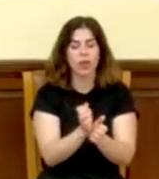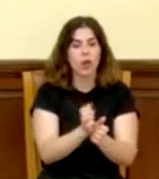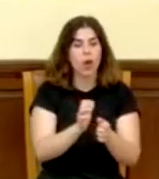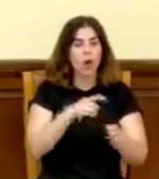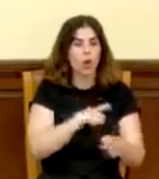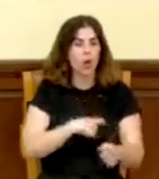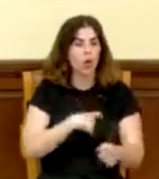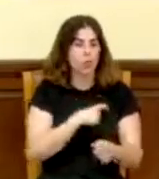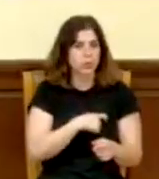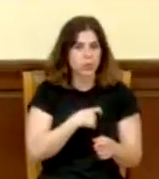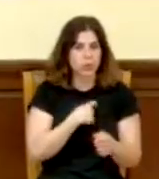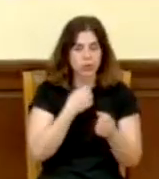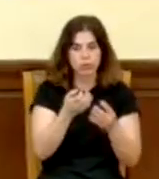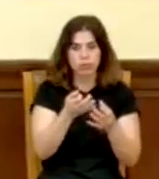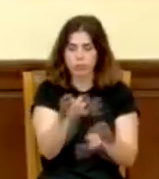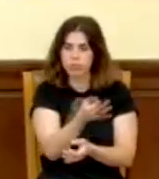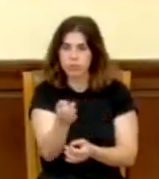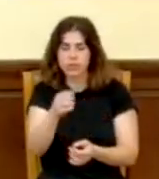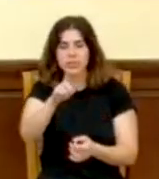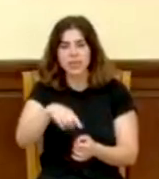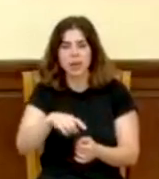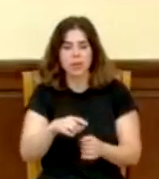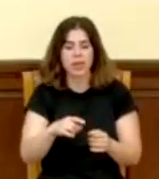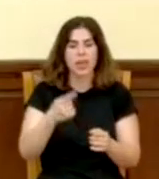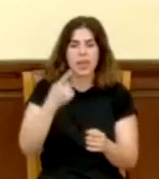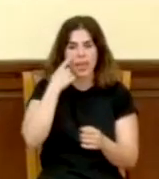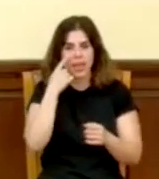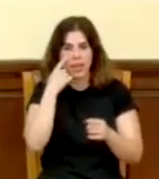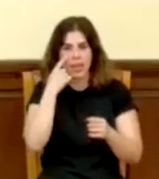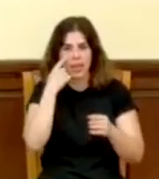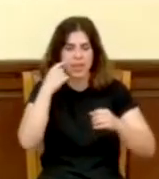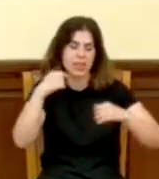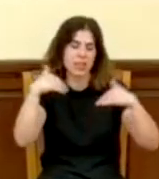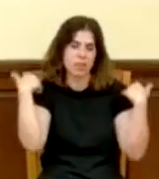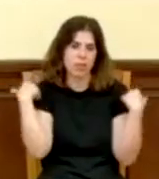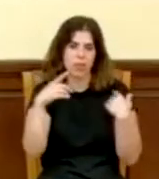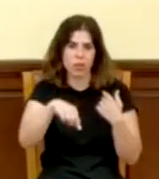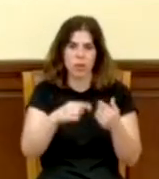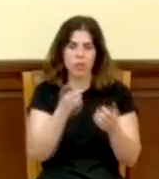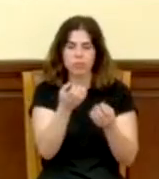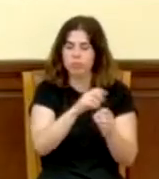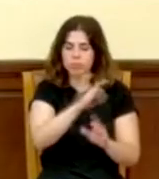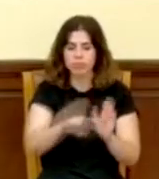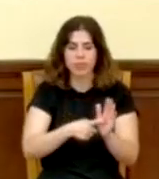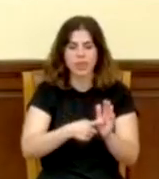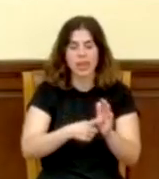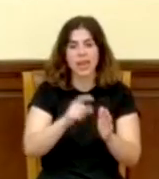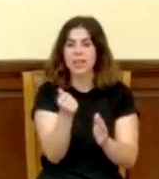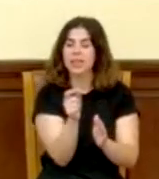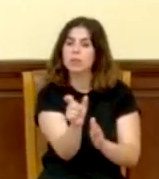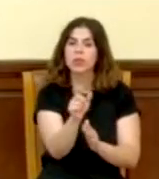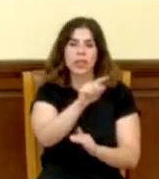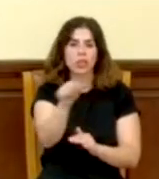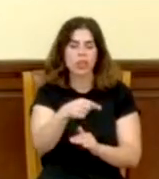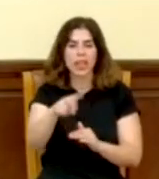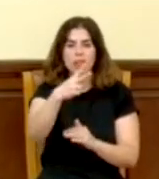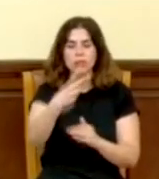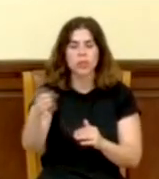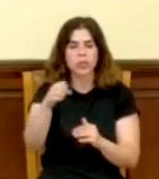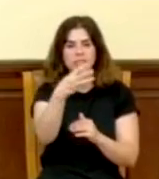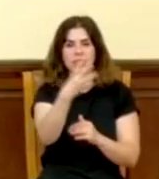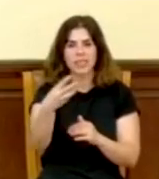comisión, también informado por la intervención. El importe total de la modificación asciende a